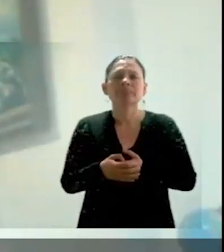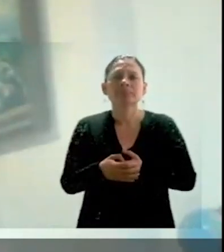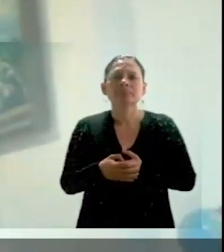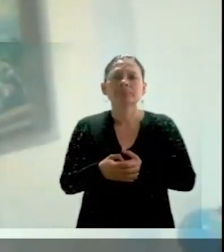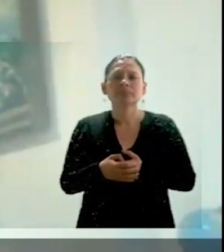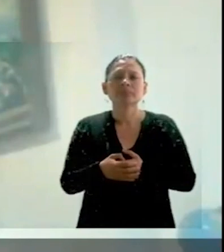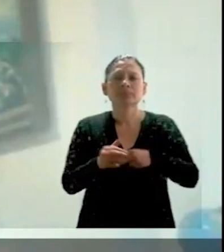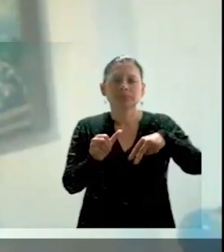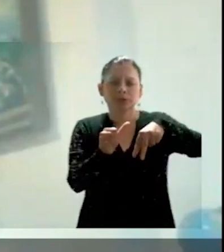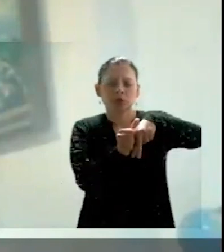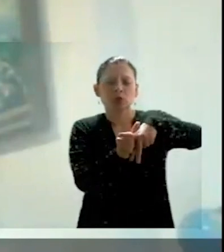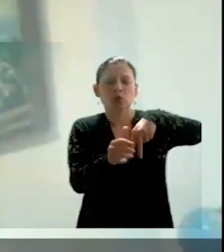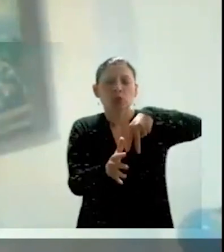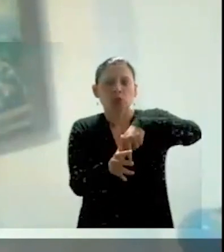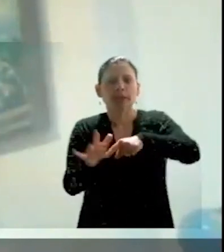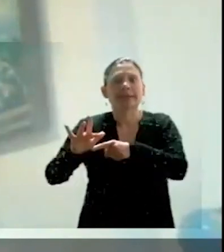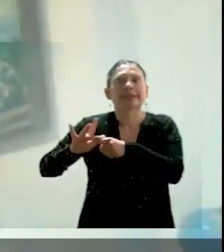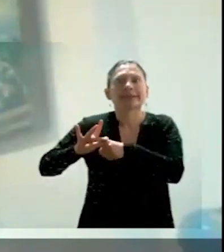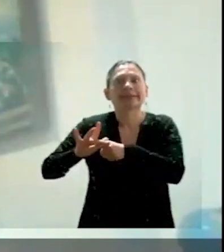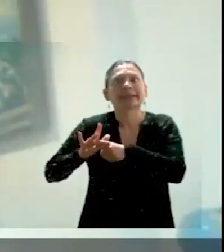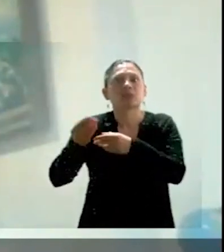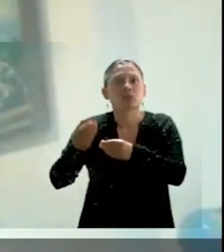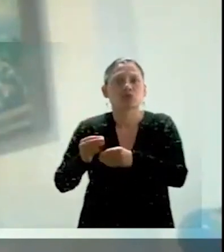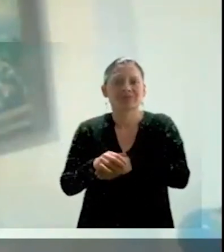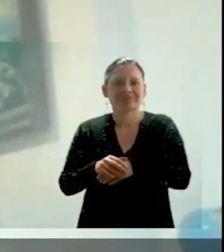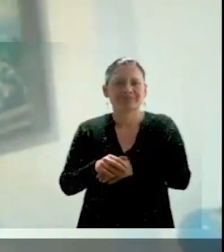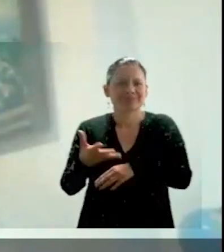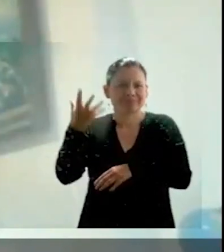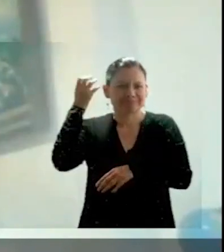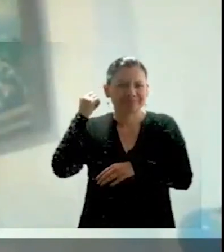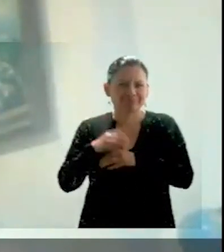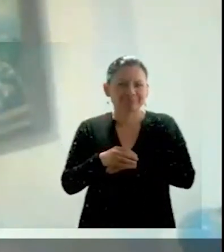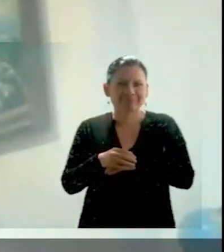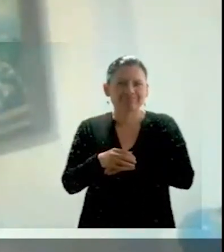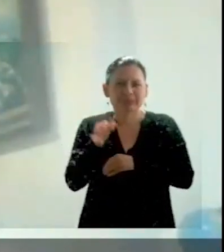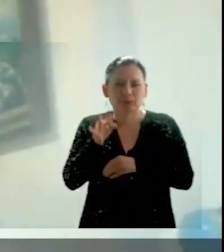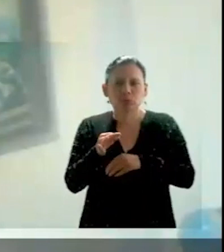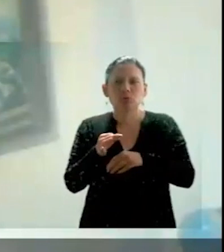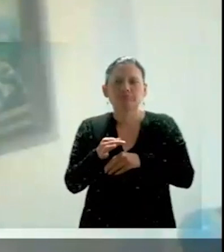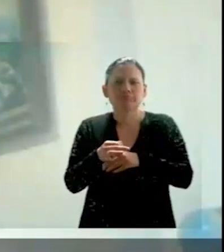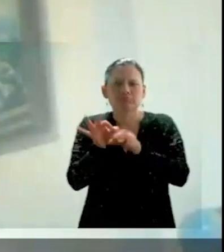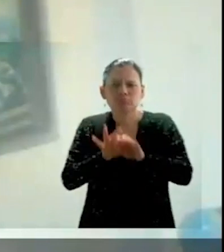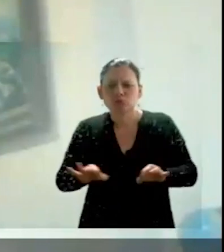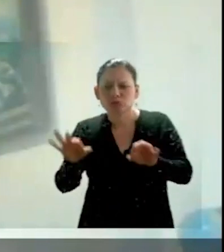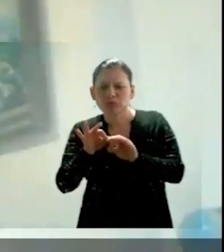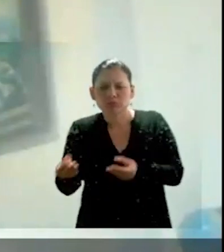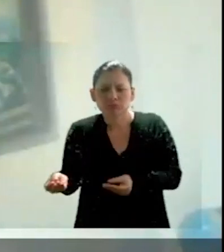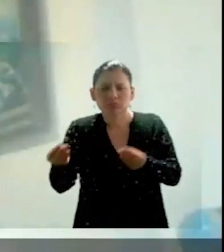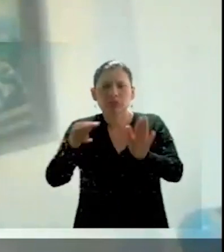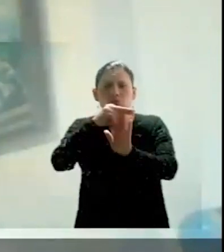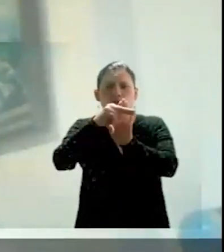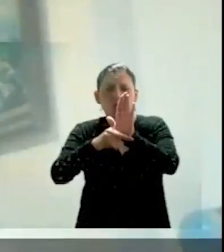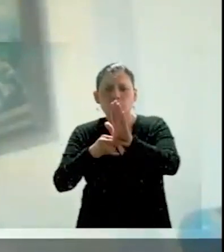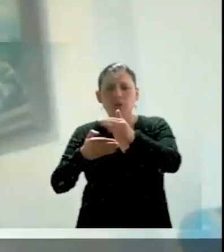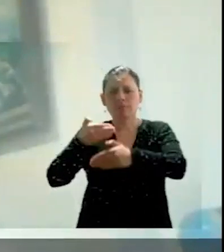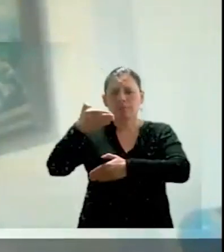a la tutelitis, es decir, no. Había que poner criterios de